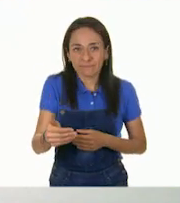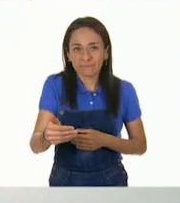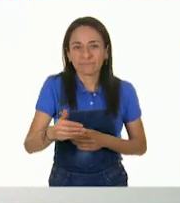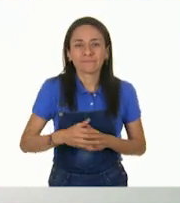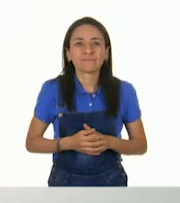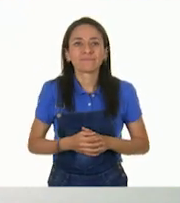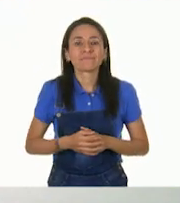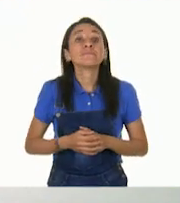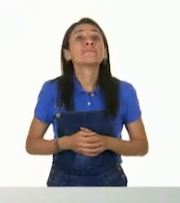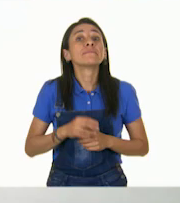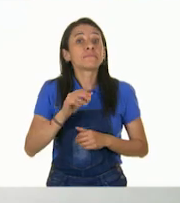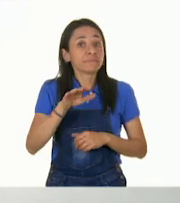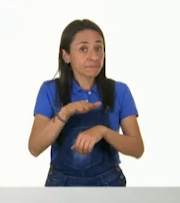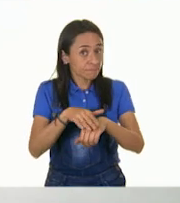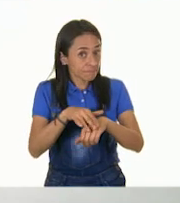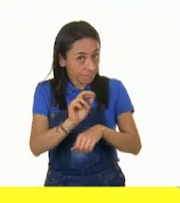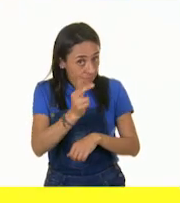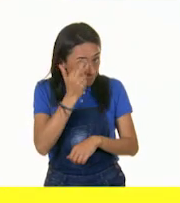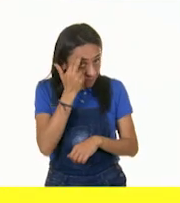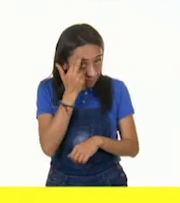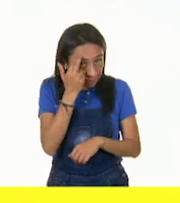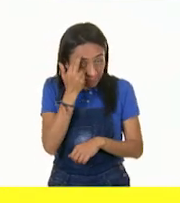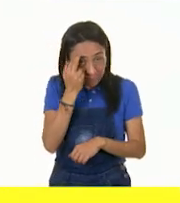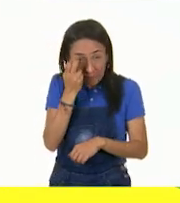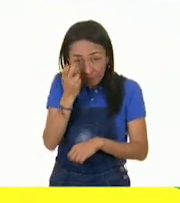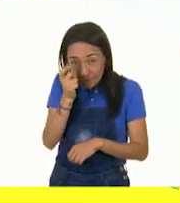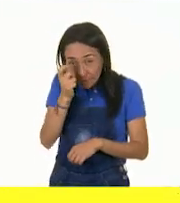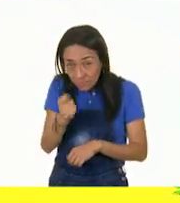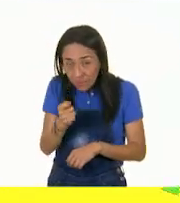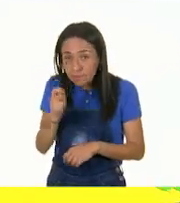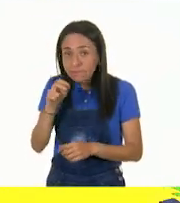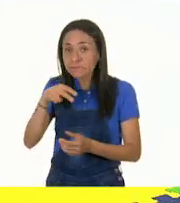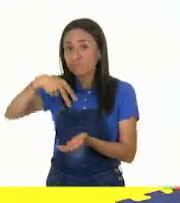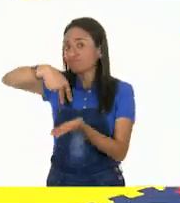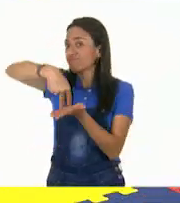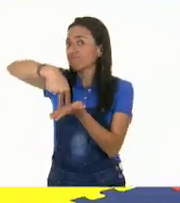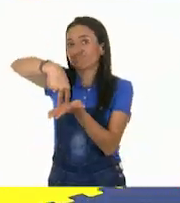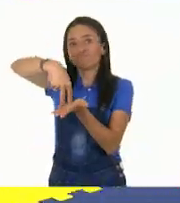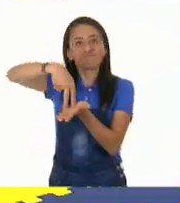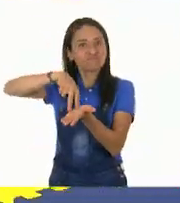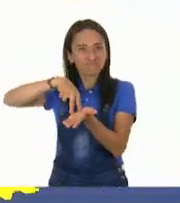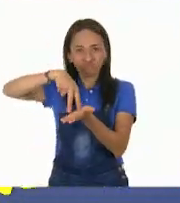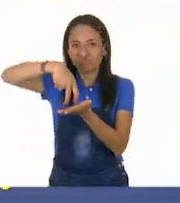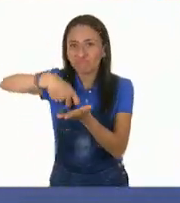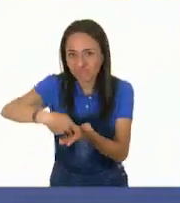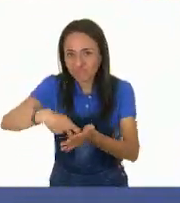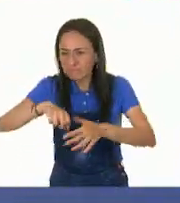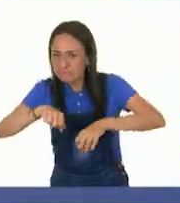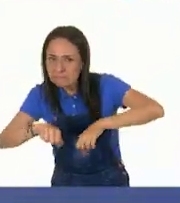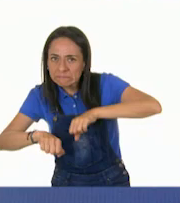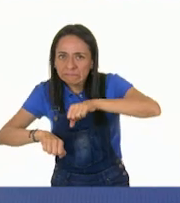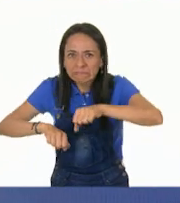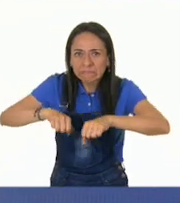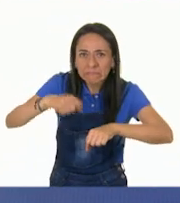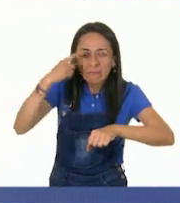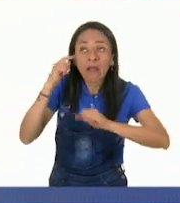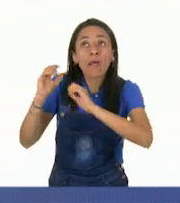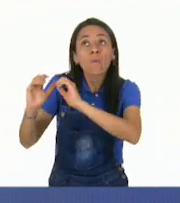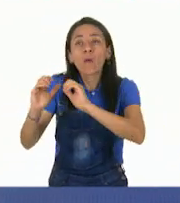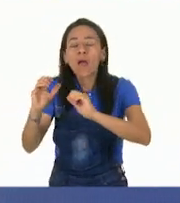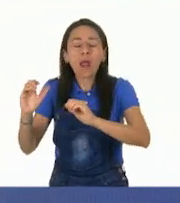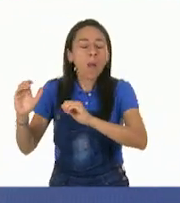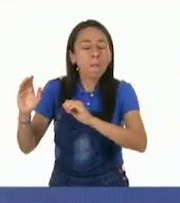recuerda que esta actividad debe de hacerla gateando para evitar golpearse con algo cerca o